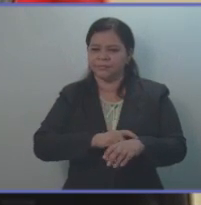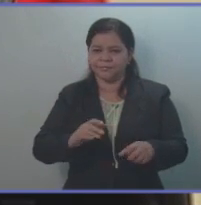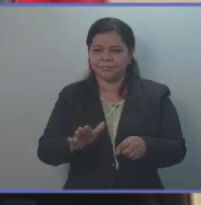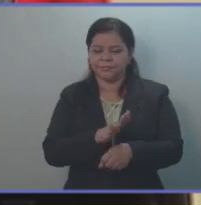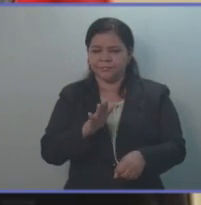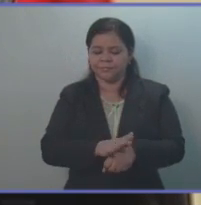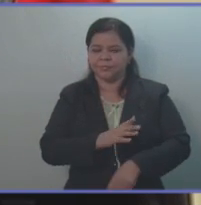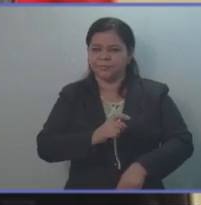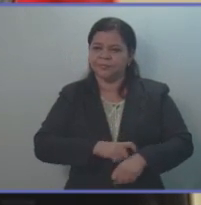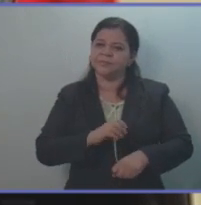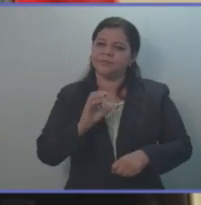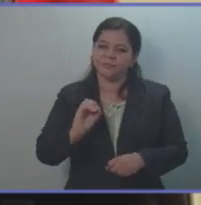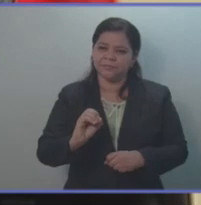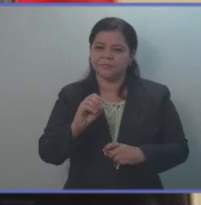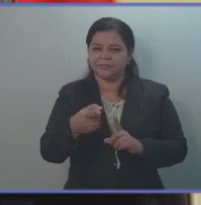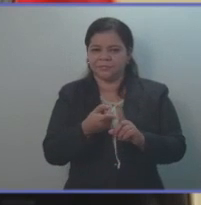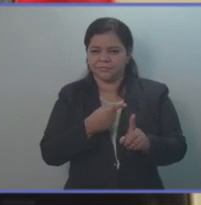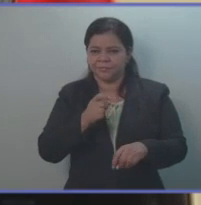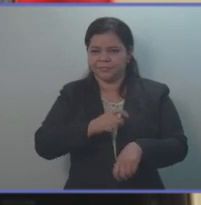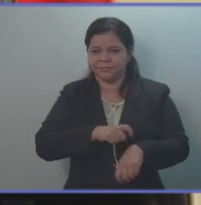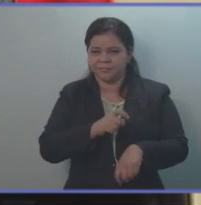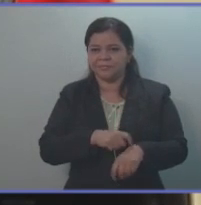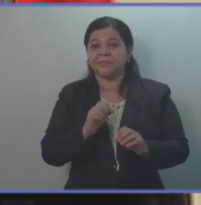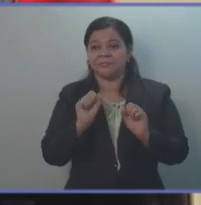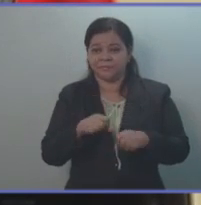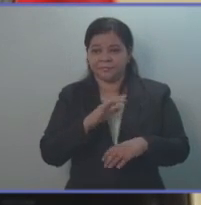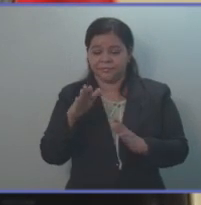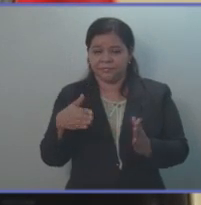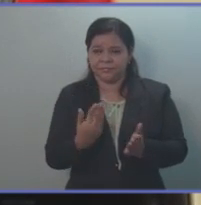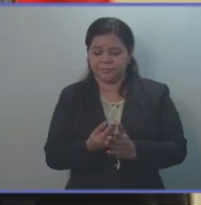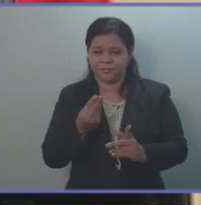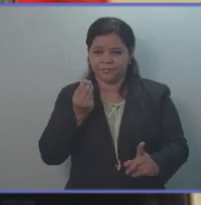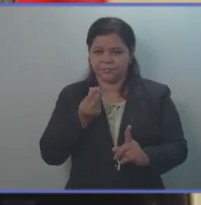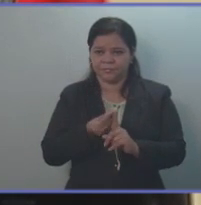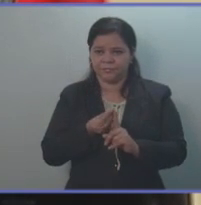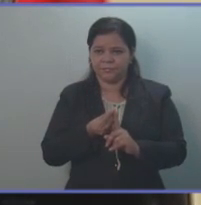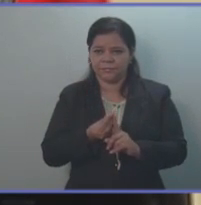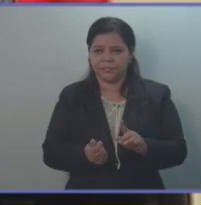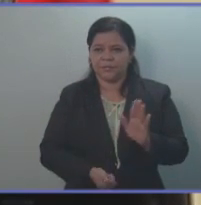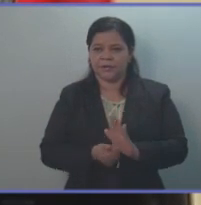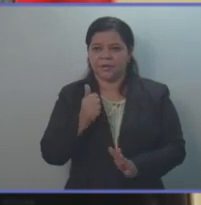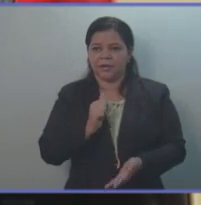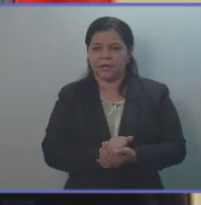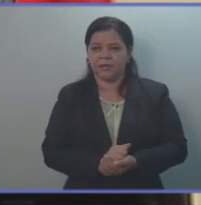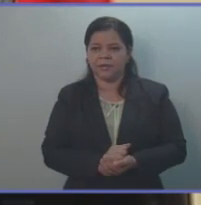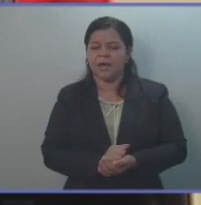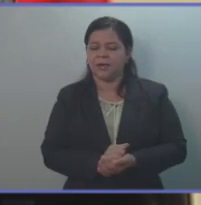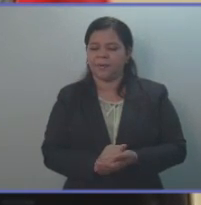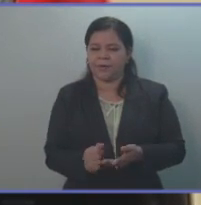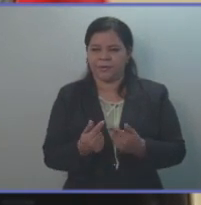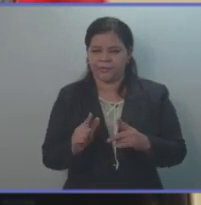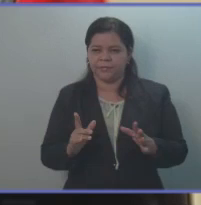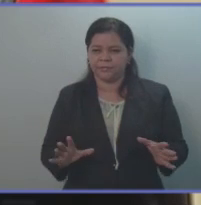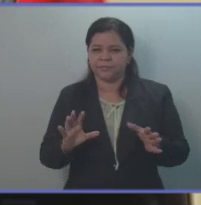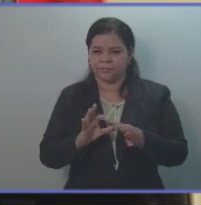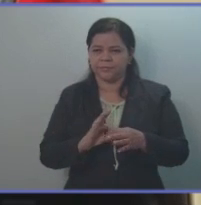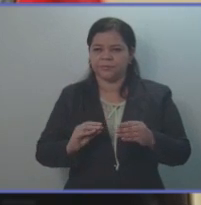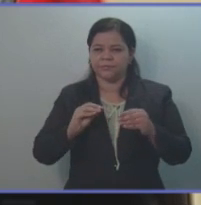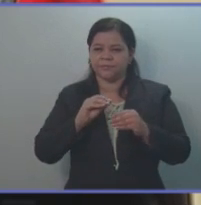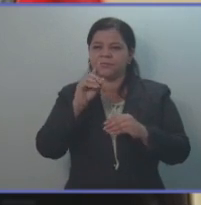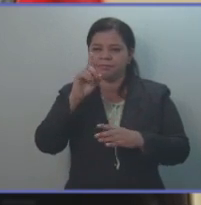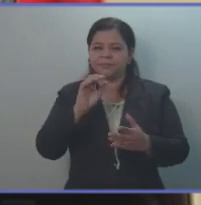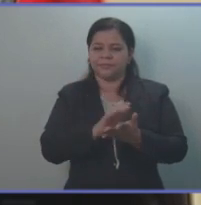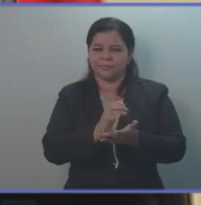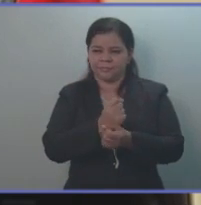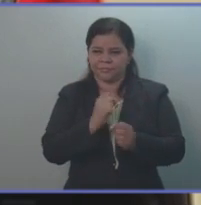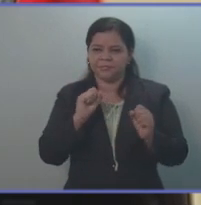o media jornada, a fin de que todos reciban su salario oportunamente y las correspondientes prestaciones de ley. Dios, Unión, Libertad,